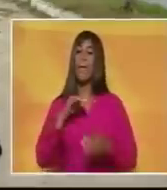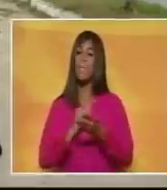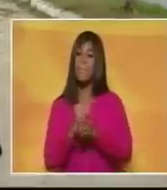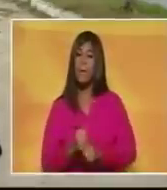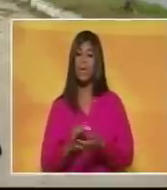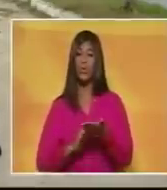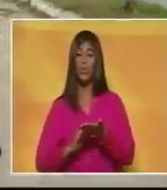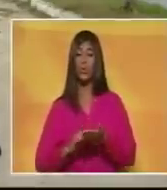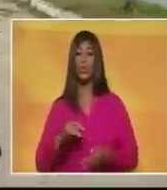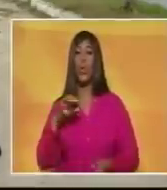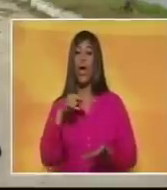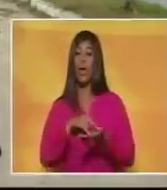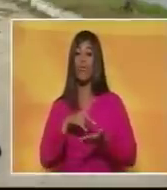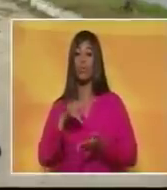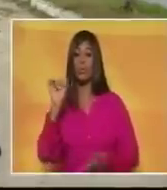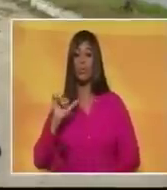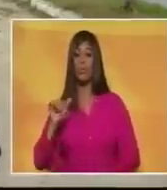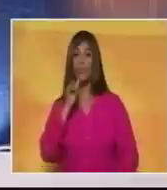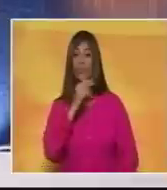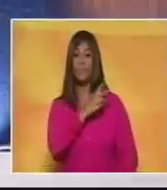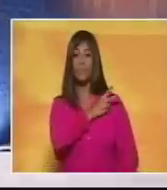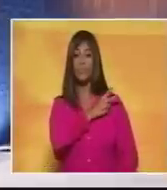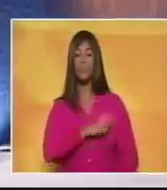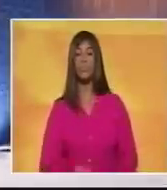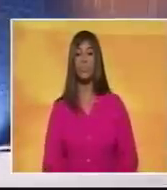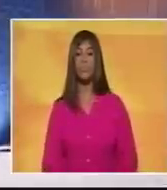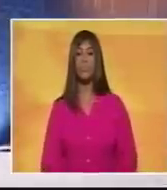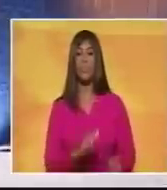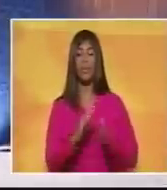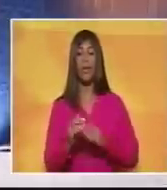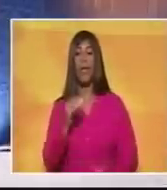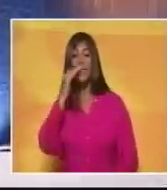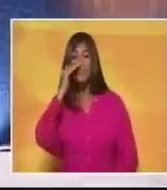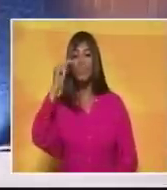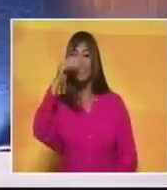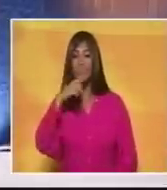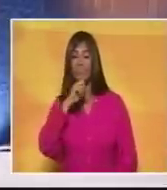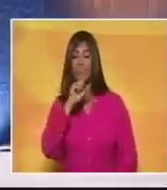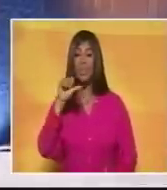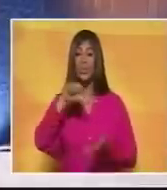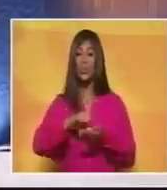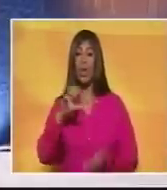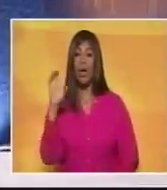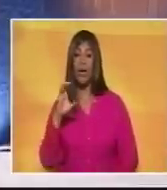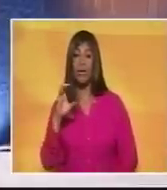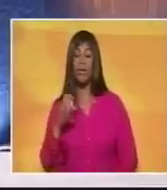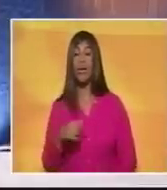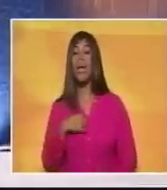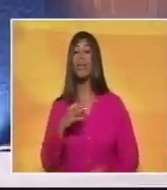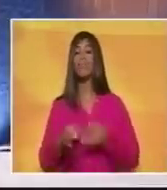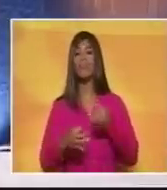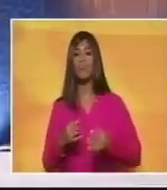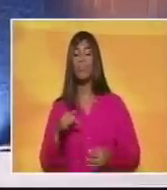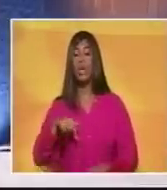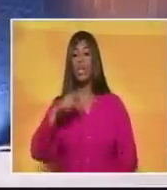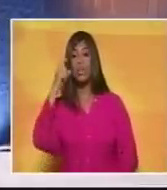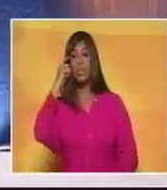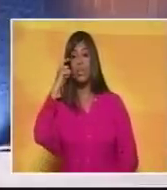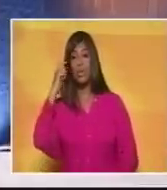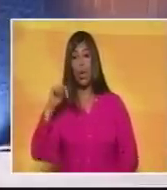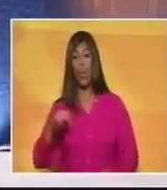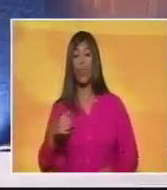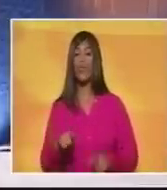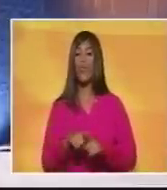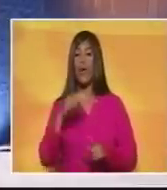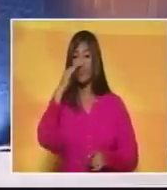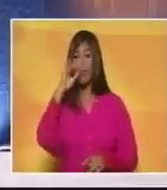Sandino Yaguare, Noticiero Venevisión. Adultos mayores de la ciudad capital solemnizaron su día con una misa